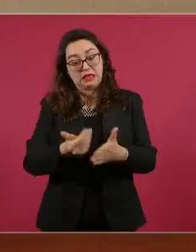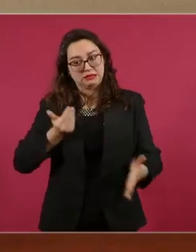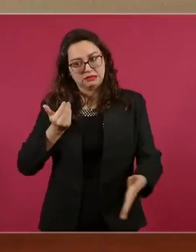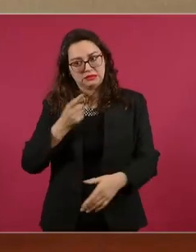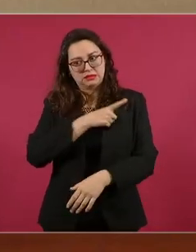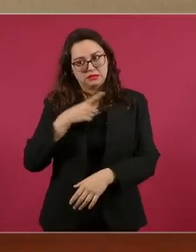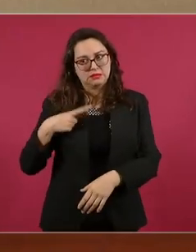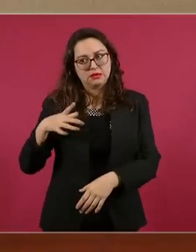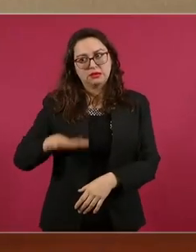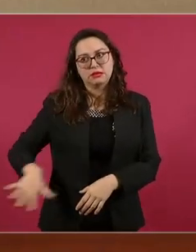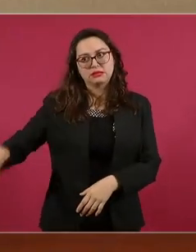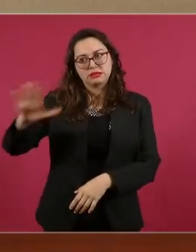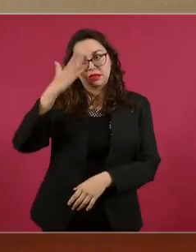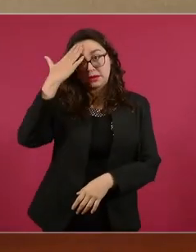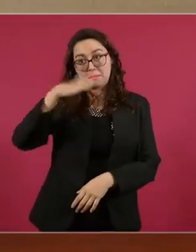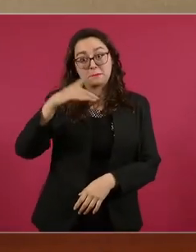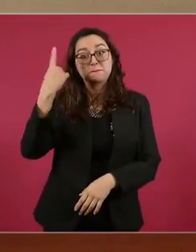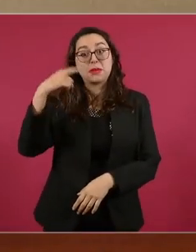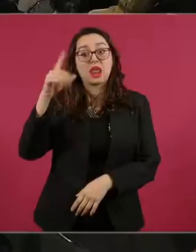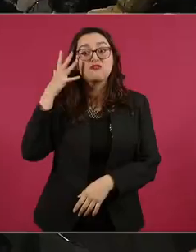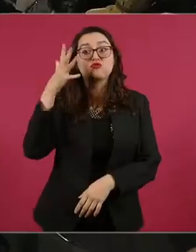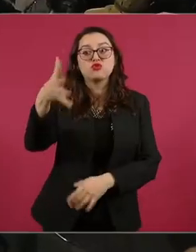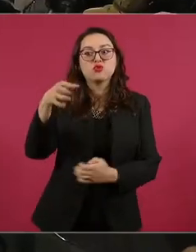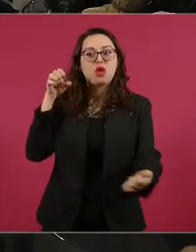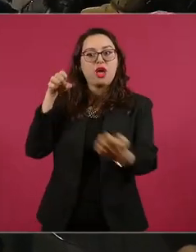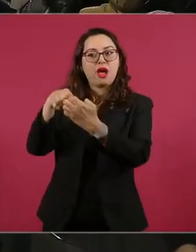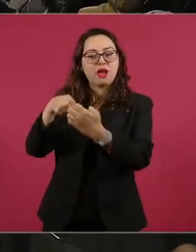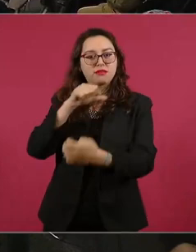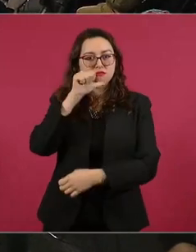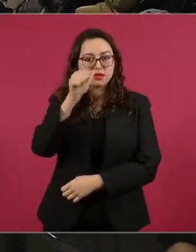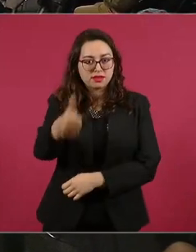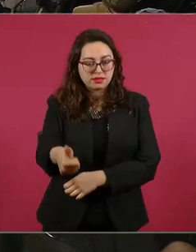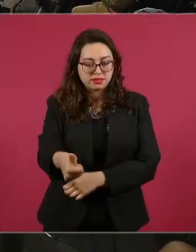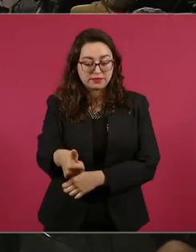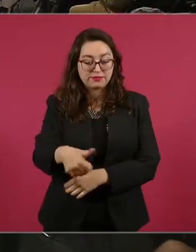Antes, cuando nosotros éramos jóvenes y